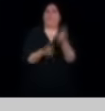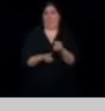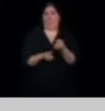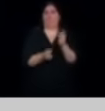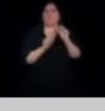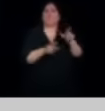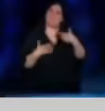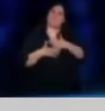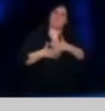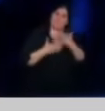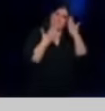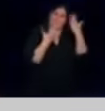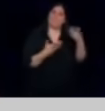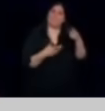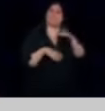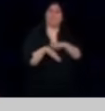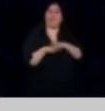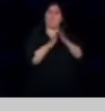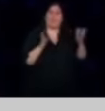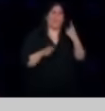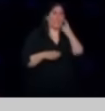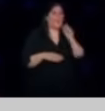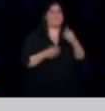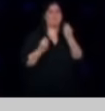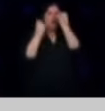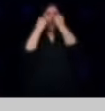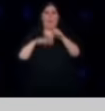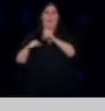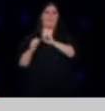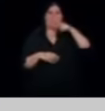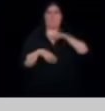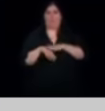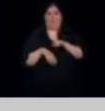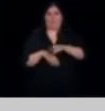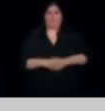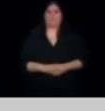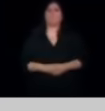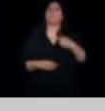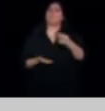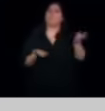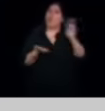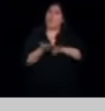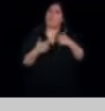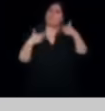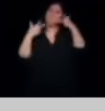Milei. No, no, no se rectificó, No se sino que rectificó. redobló justamente la apuesta y lo traía justamente aquí en este